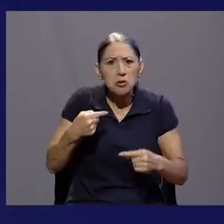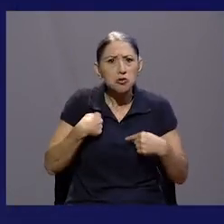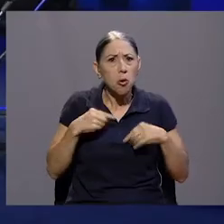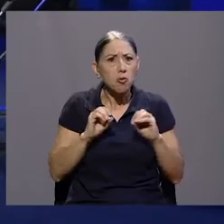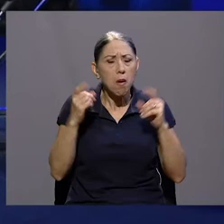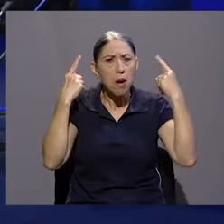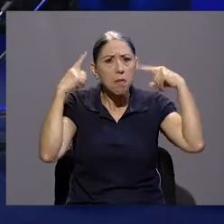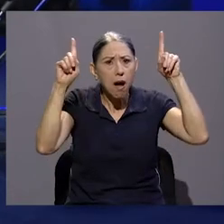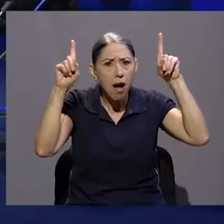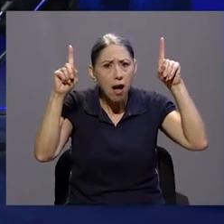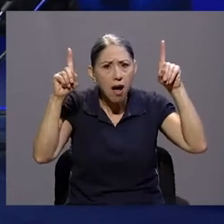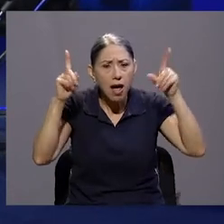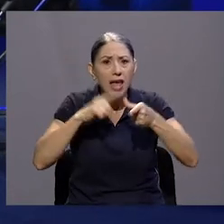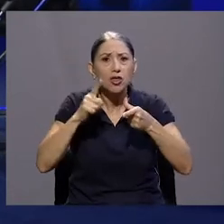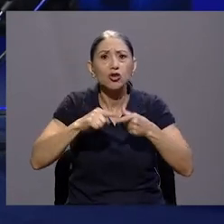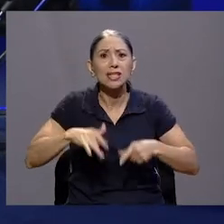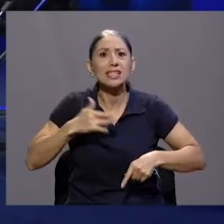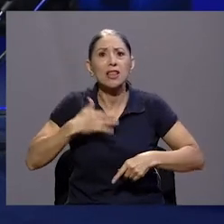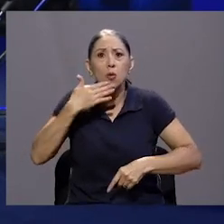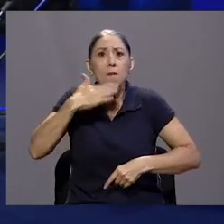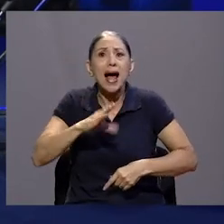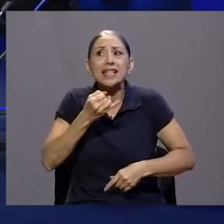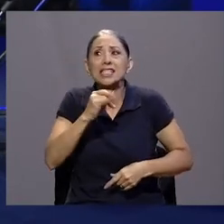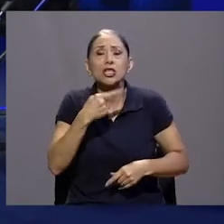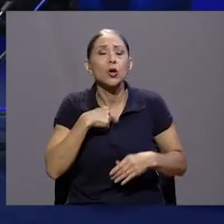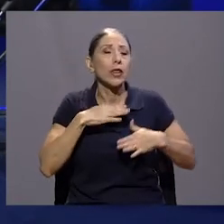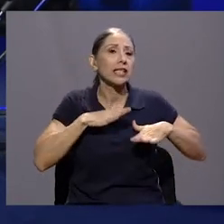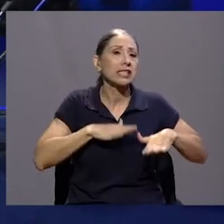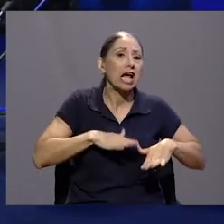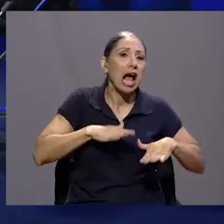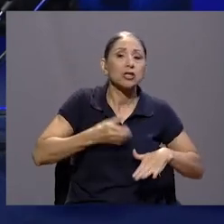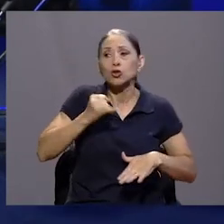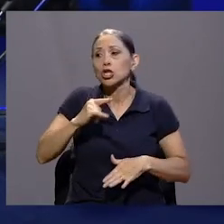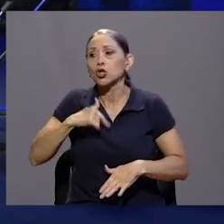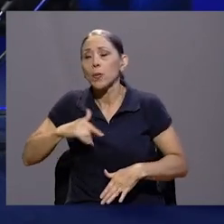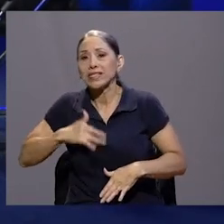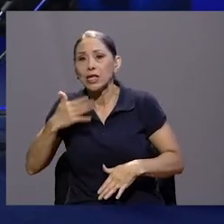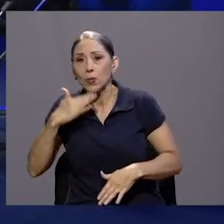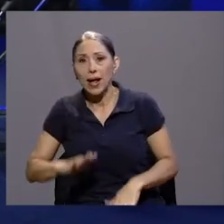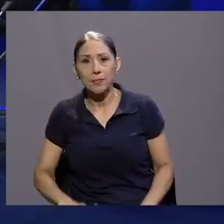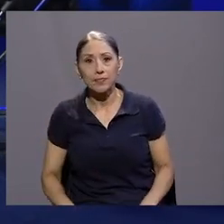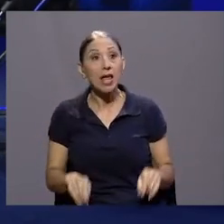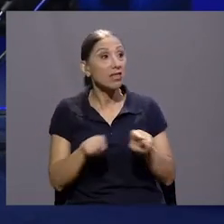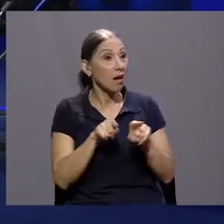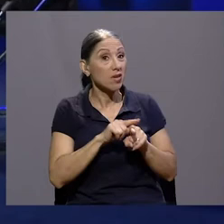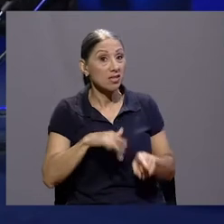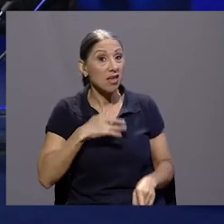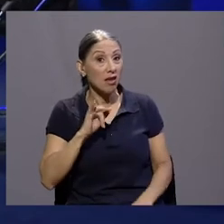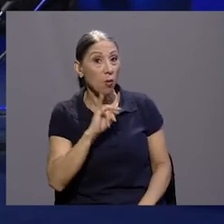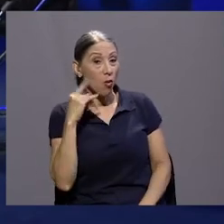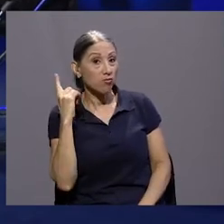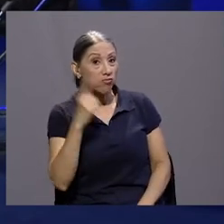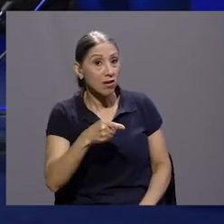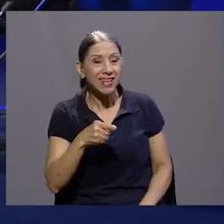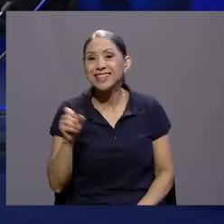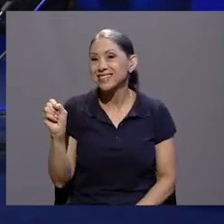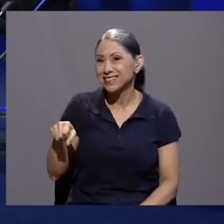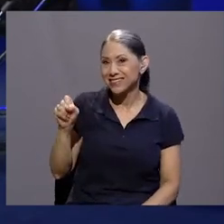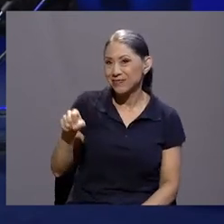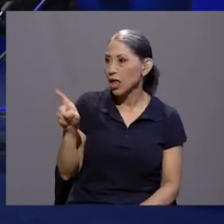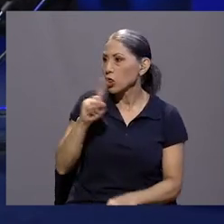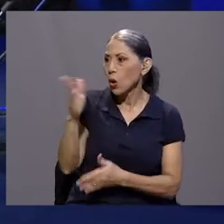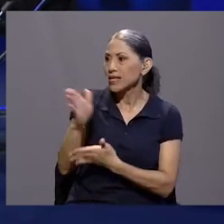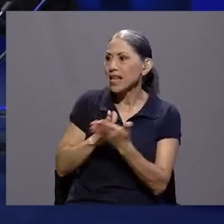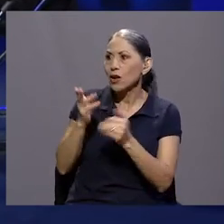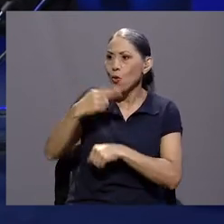y me siento culpable cuando descanso y me siento culpable cuando me siento mal yo es que se vuelve también como una imposición exactamente porque ya ni siquiera